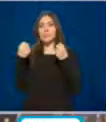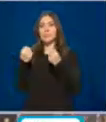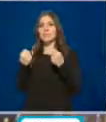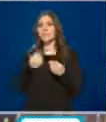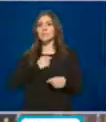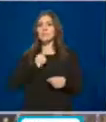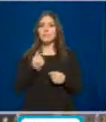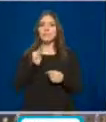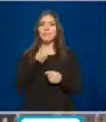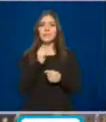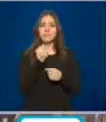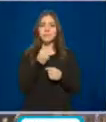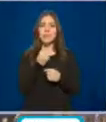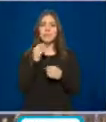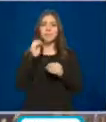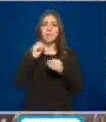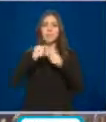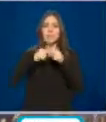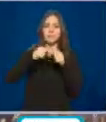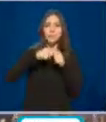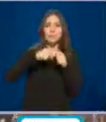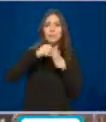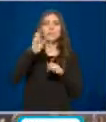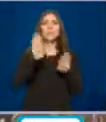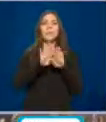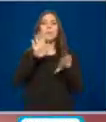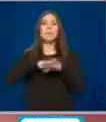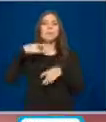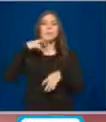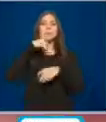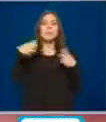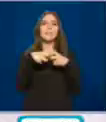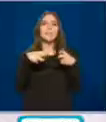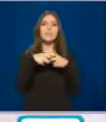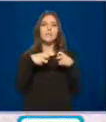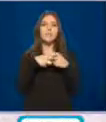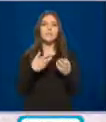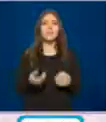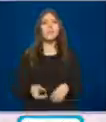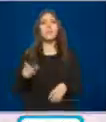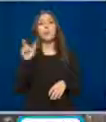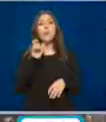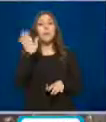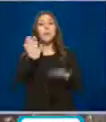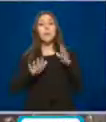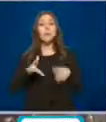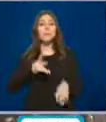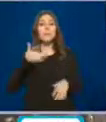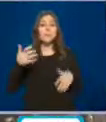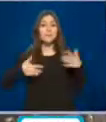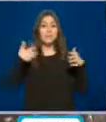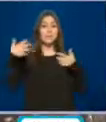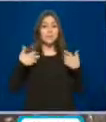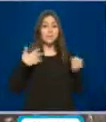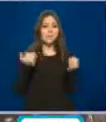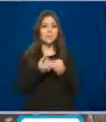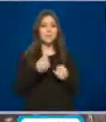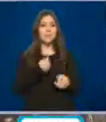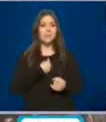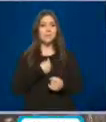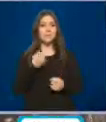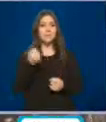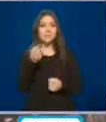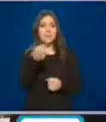Lo estamos torciendo todo porque con más velocidad, es esta forma de tensionarlo. O cuando estamos enojados, agarramos este dije y esto